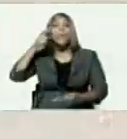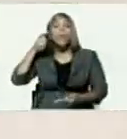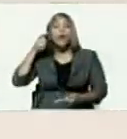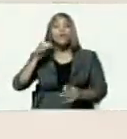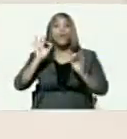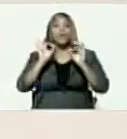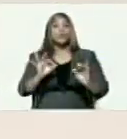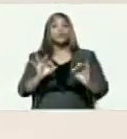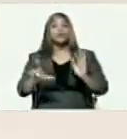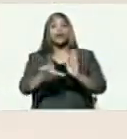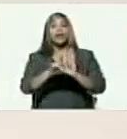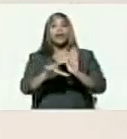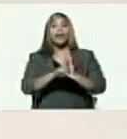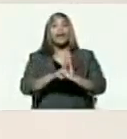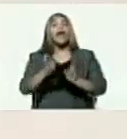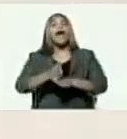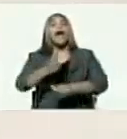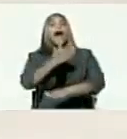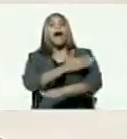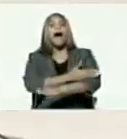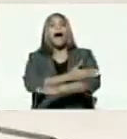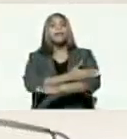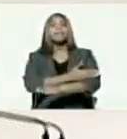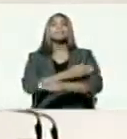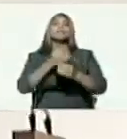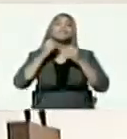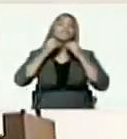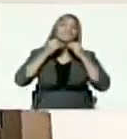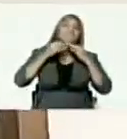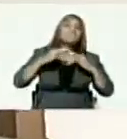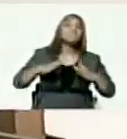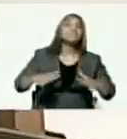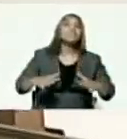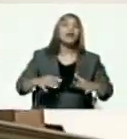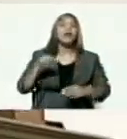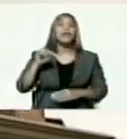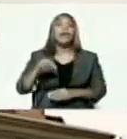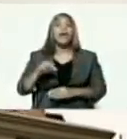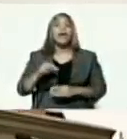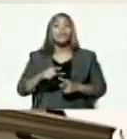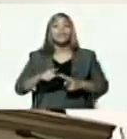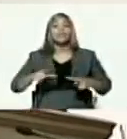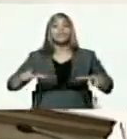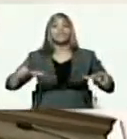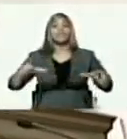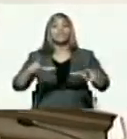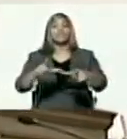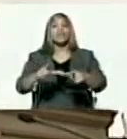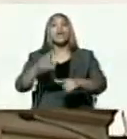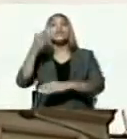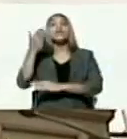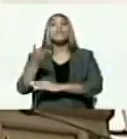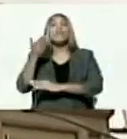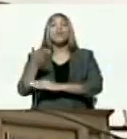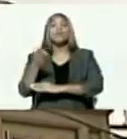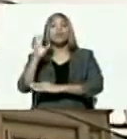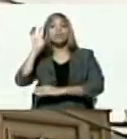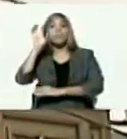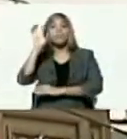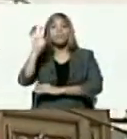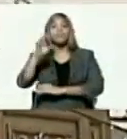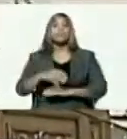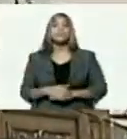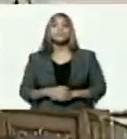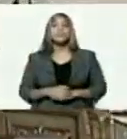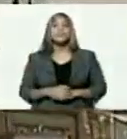legitimidad que alguna vez se perdió en este sagrado recinto de la patria y que hoy,